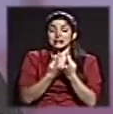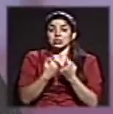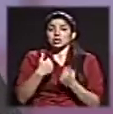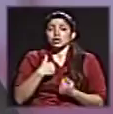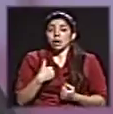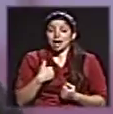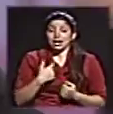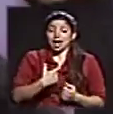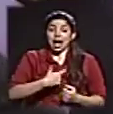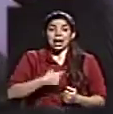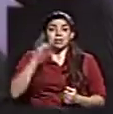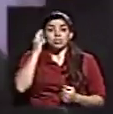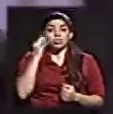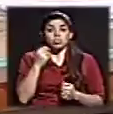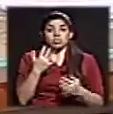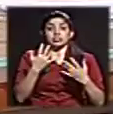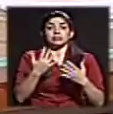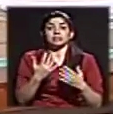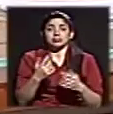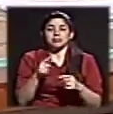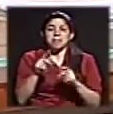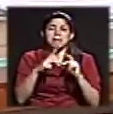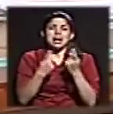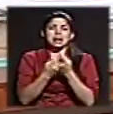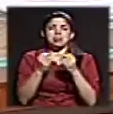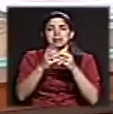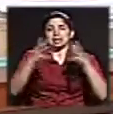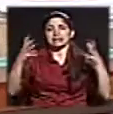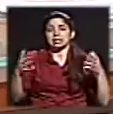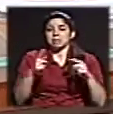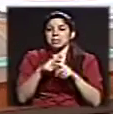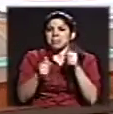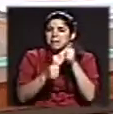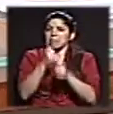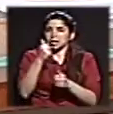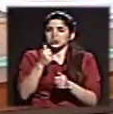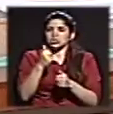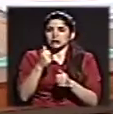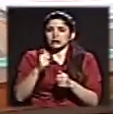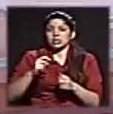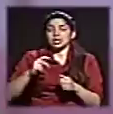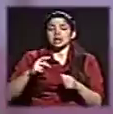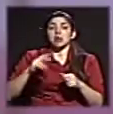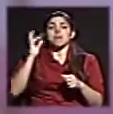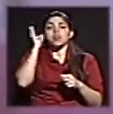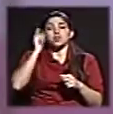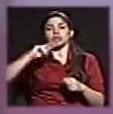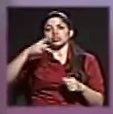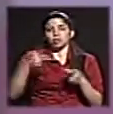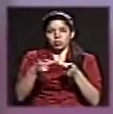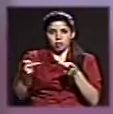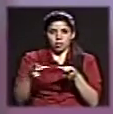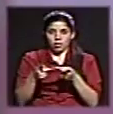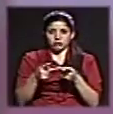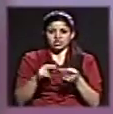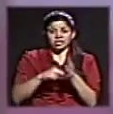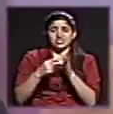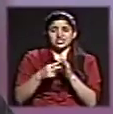hubieron alcaldesas aspirantes, digamos, fueron como los partidos más grandes, ¿verdad? Pero la mayoría fueron en los segundos puestos. Y eso no es de gratis, no es